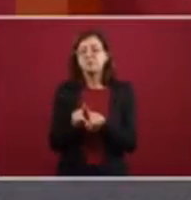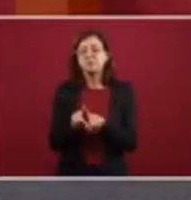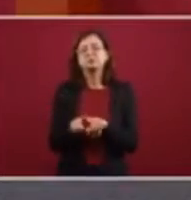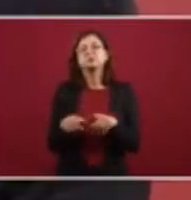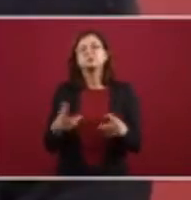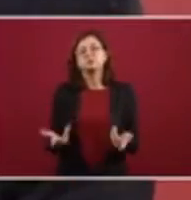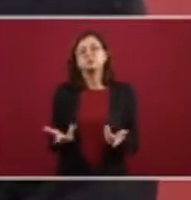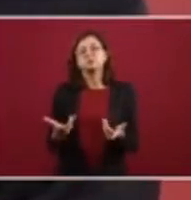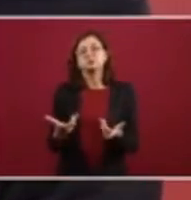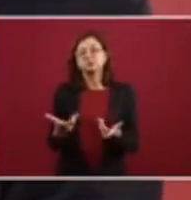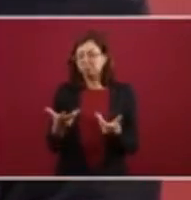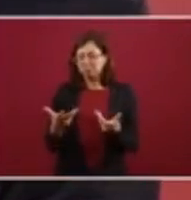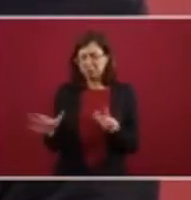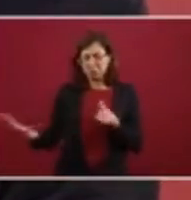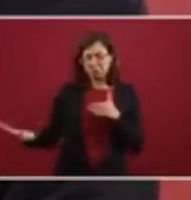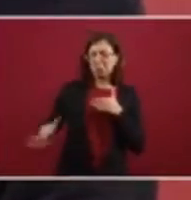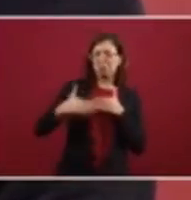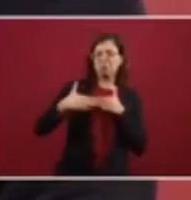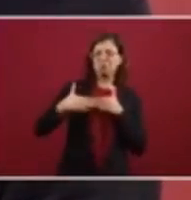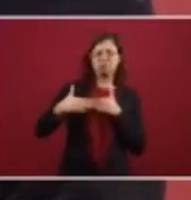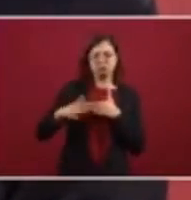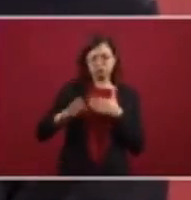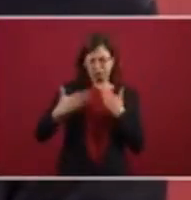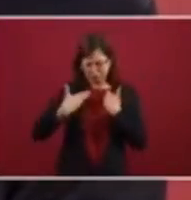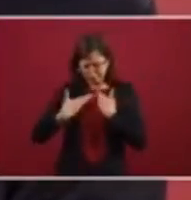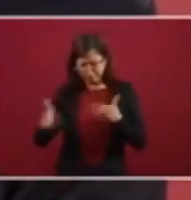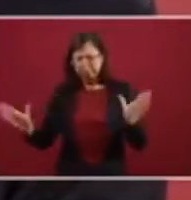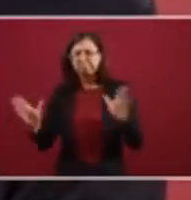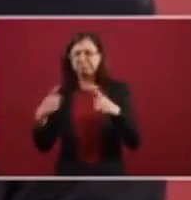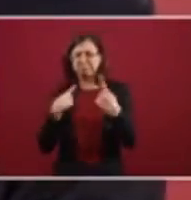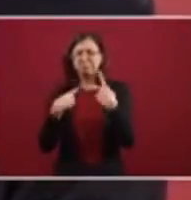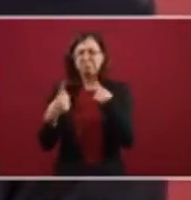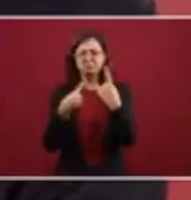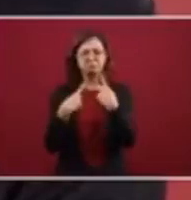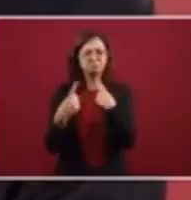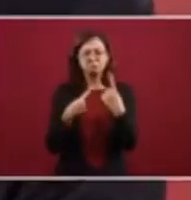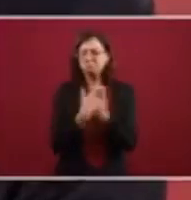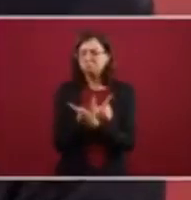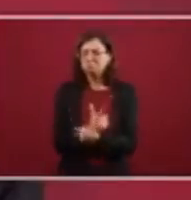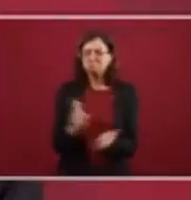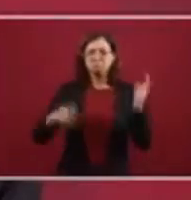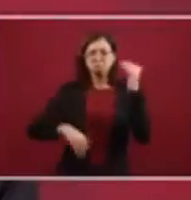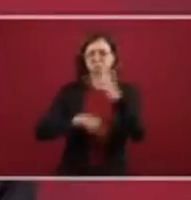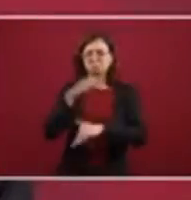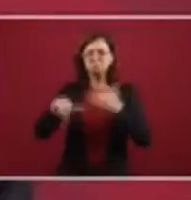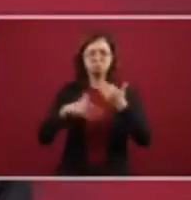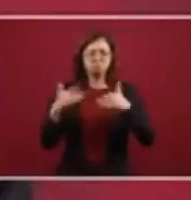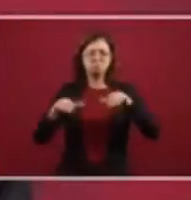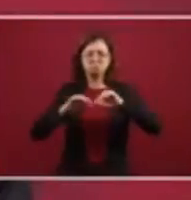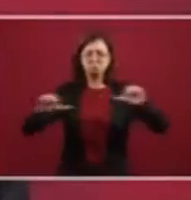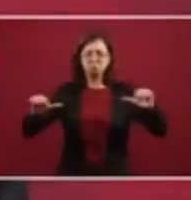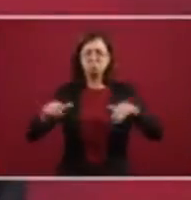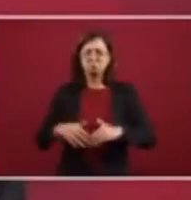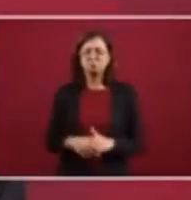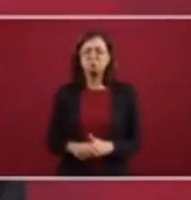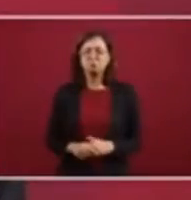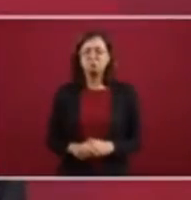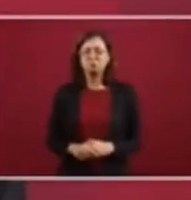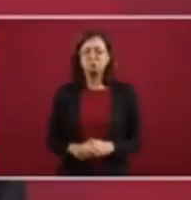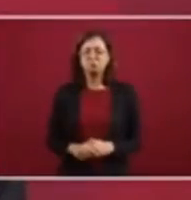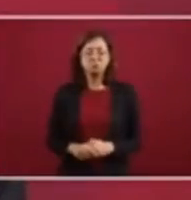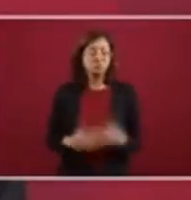no cerrar las puertas al diálogo a nadie, ¿sí? Que todo el que